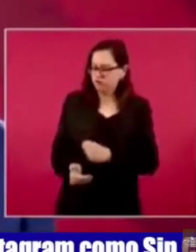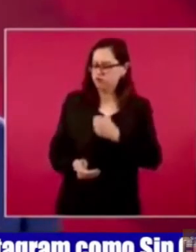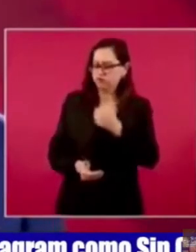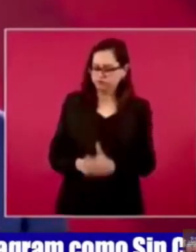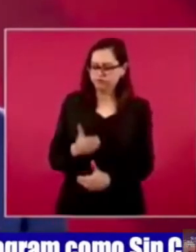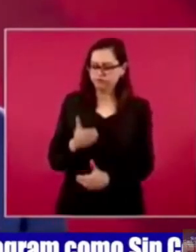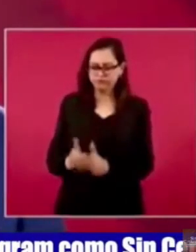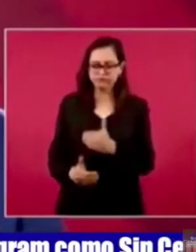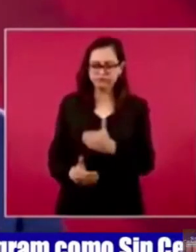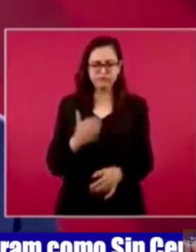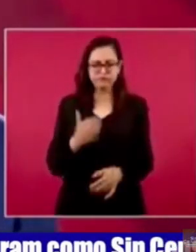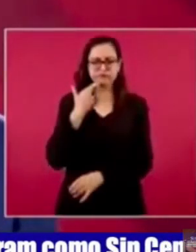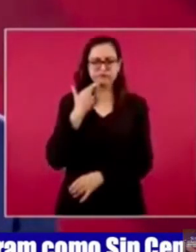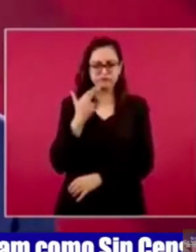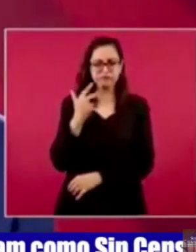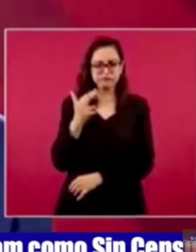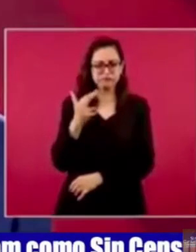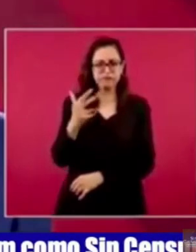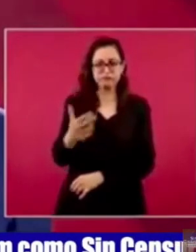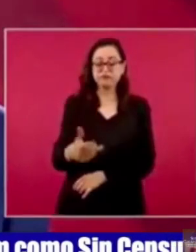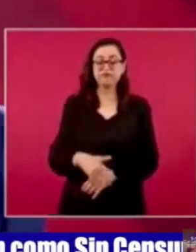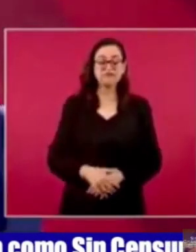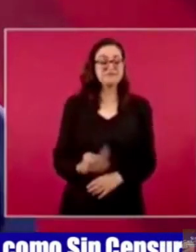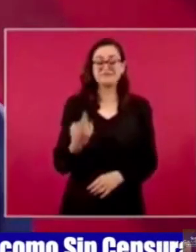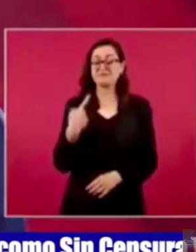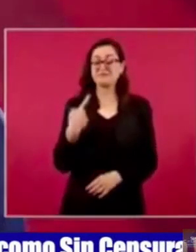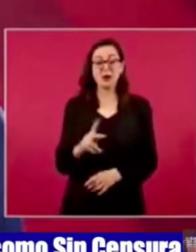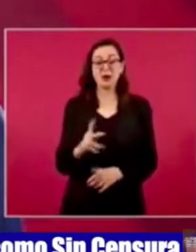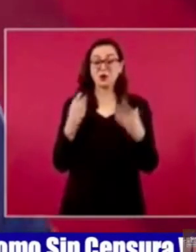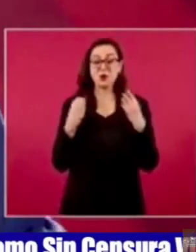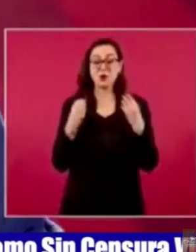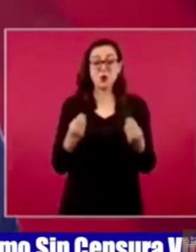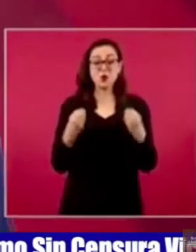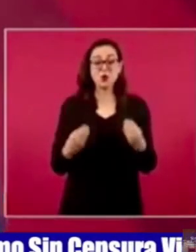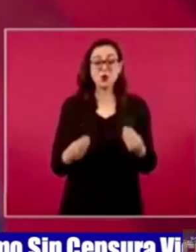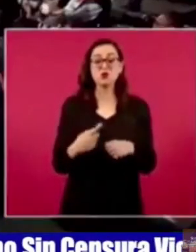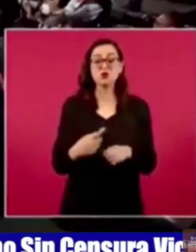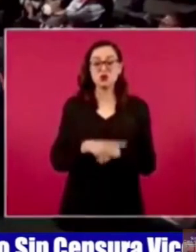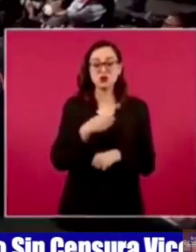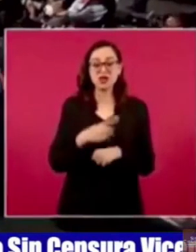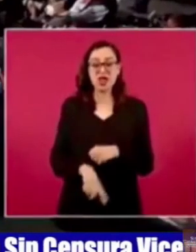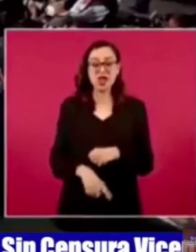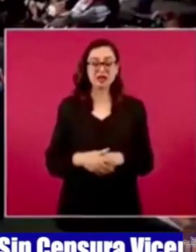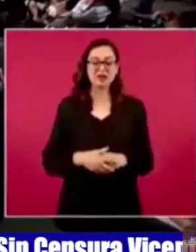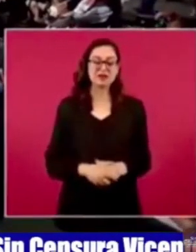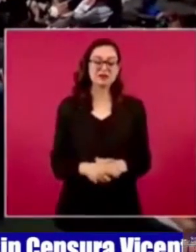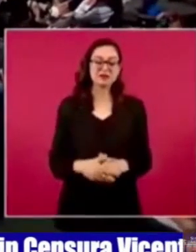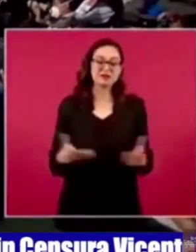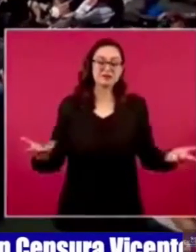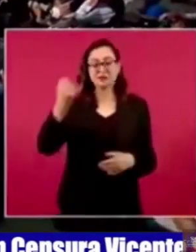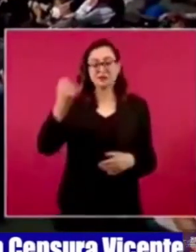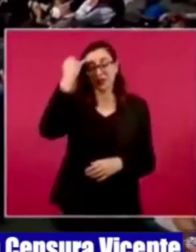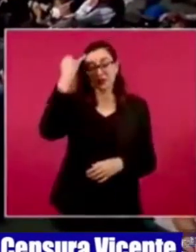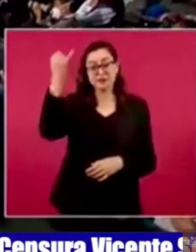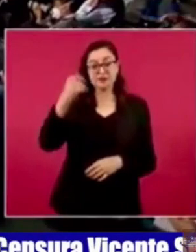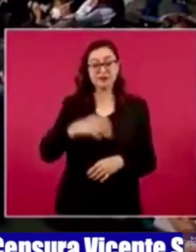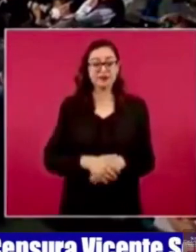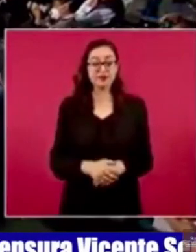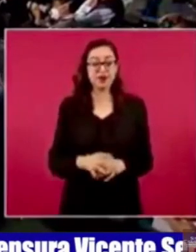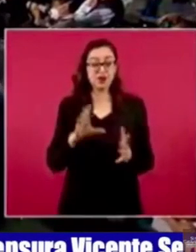pues fue demasiado el daño. Imagínense, reforman el artículo 27